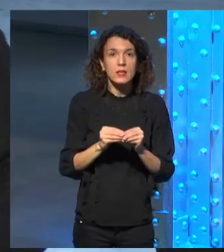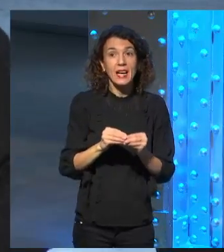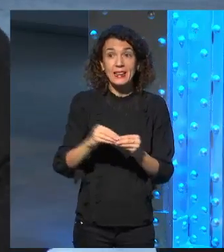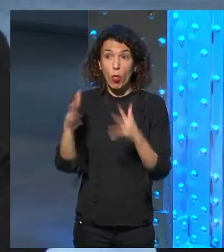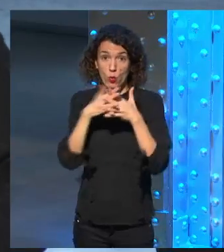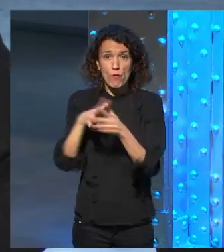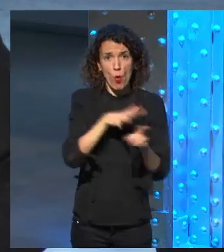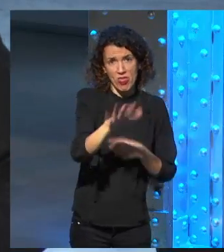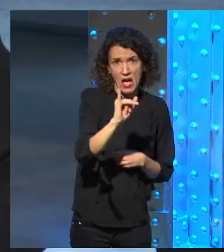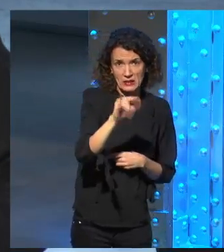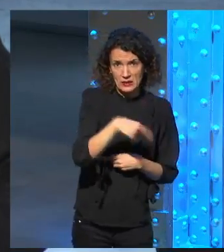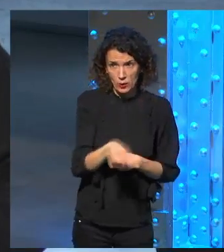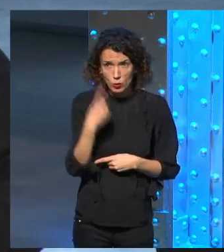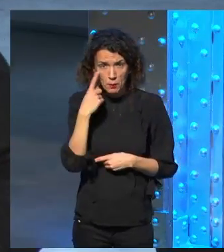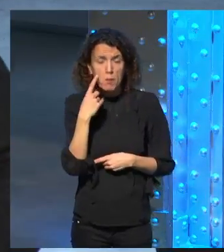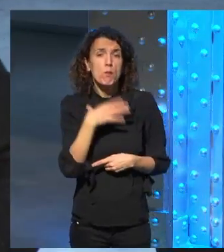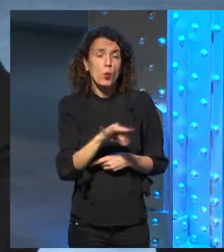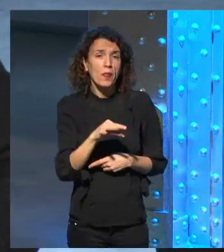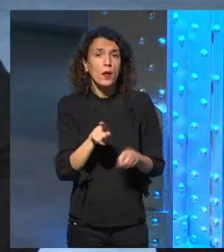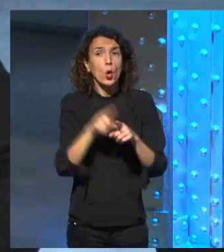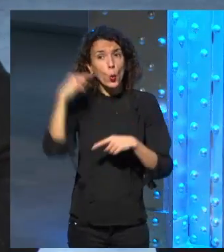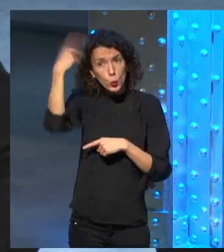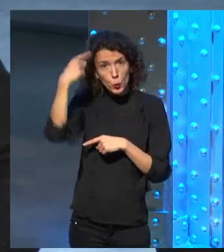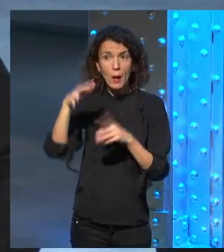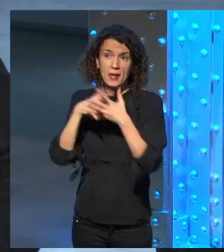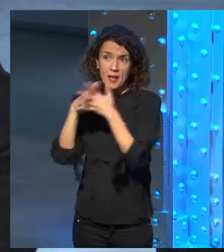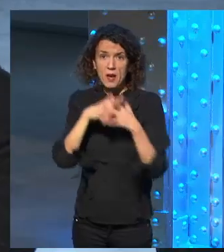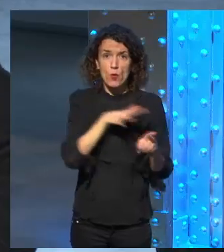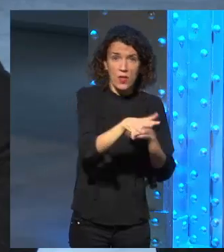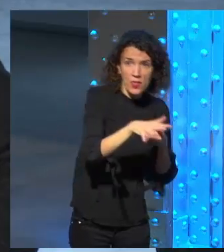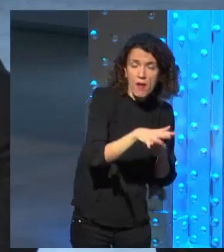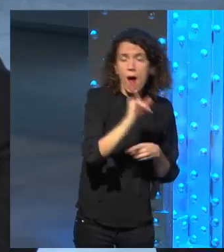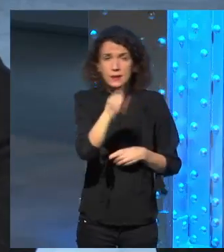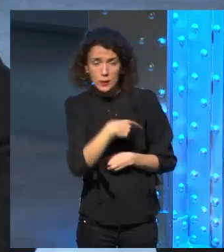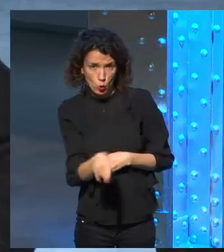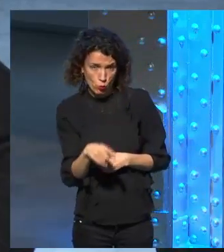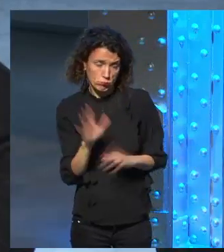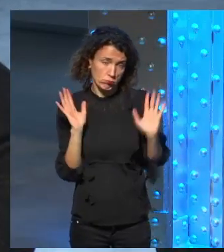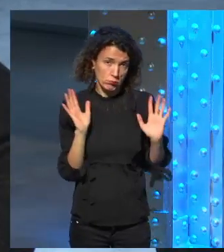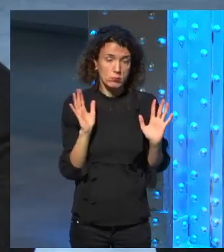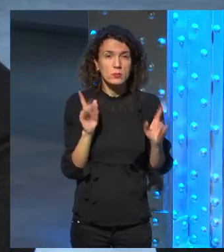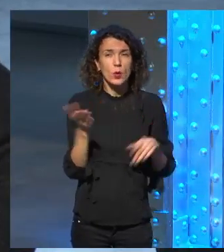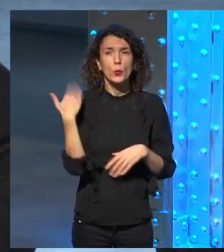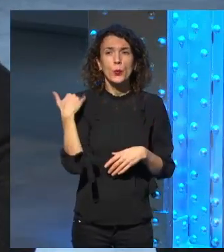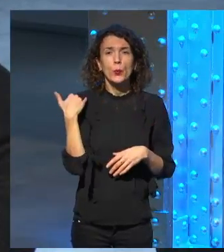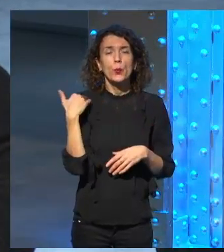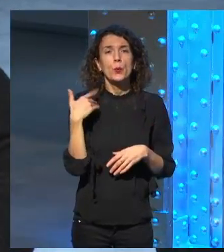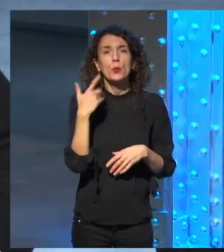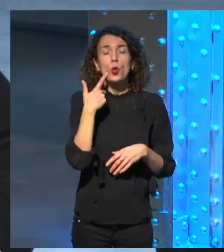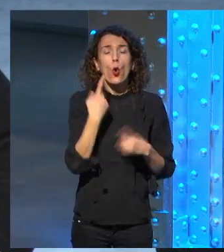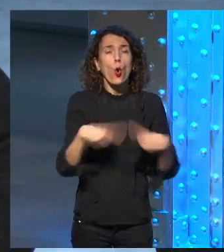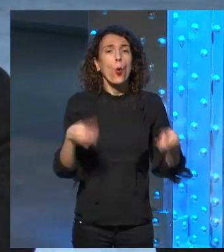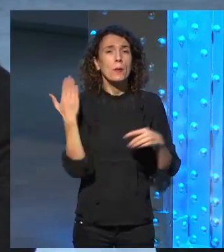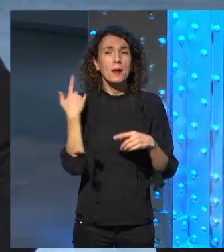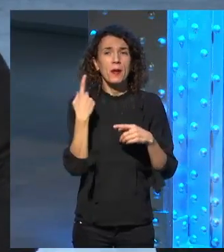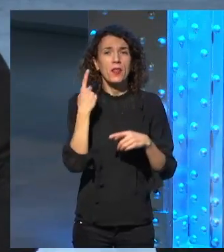Estados Unidos, y la influencia que puede tener la cultura americana y la música de Gershwin. La primera vez que dirigí esta